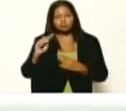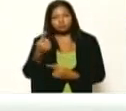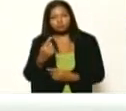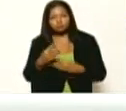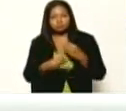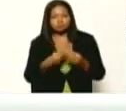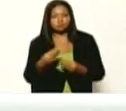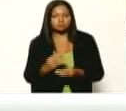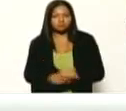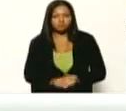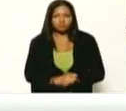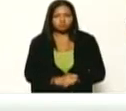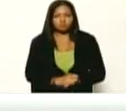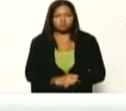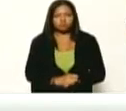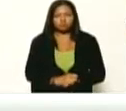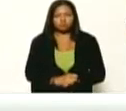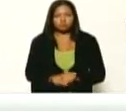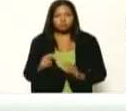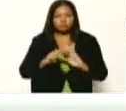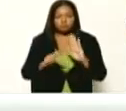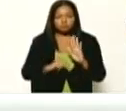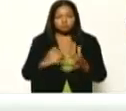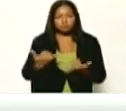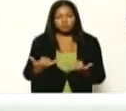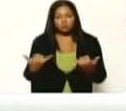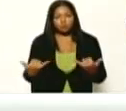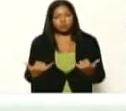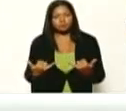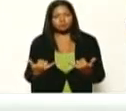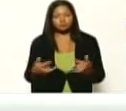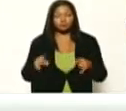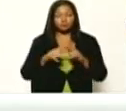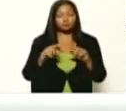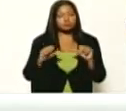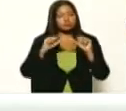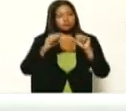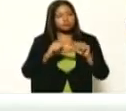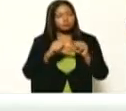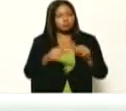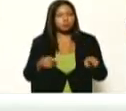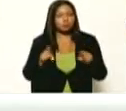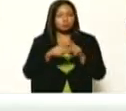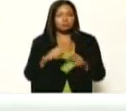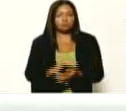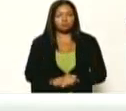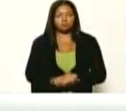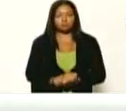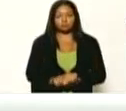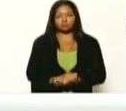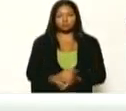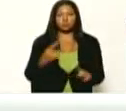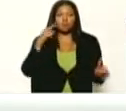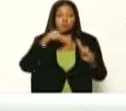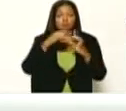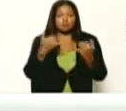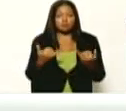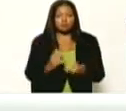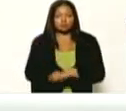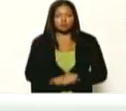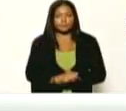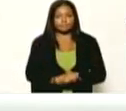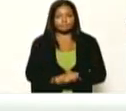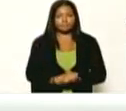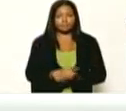principios, apegados a la norma, a los reglamentos, y se toman, y para adelante. Hay un objetivo